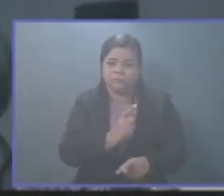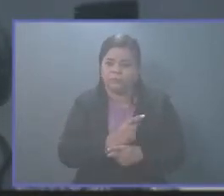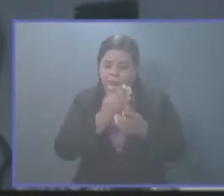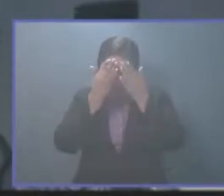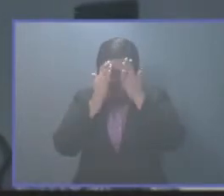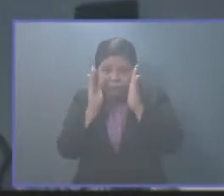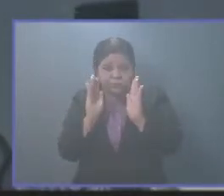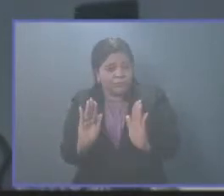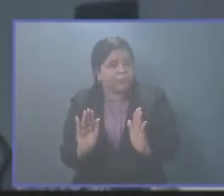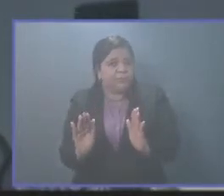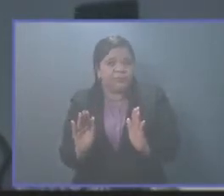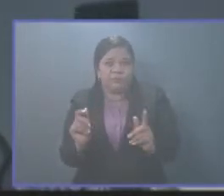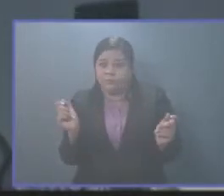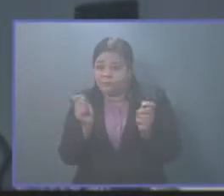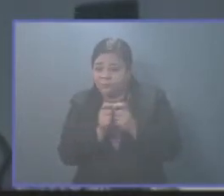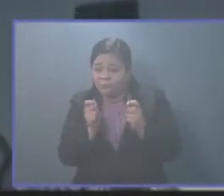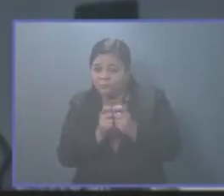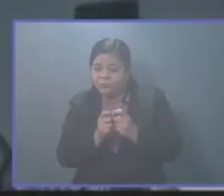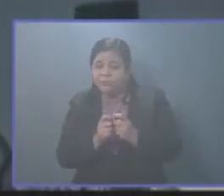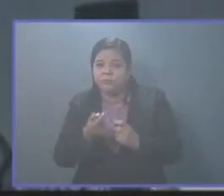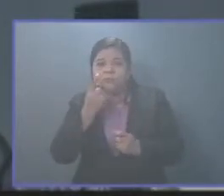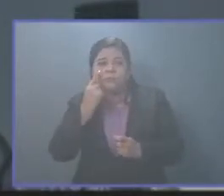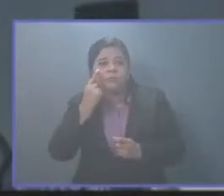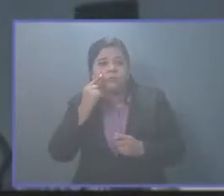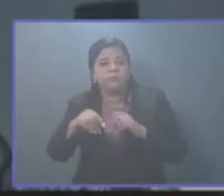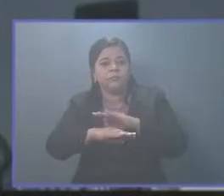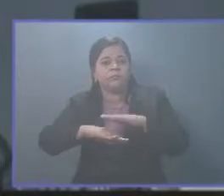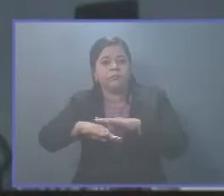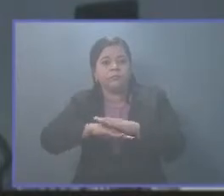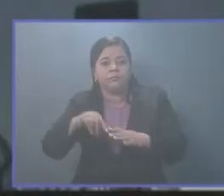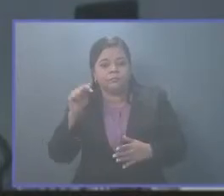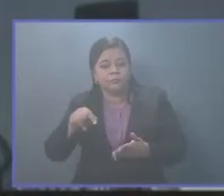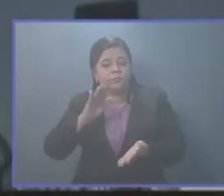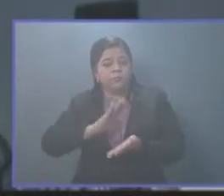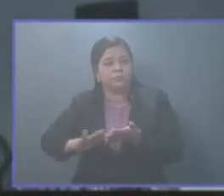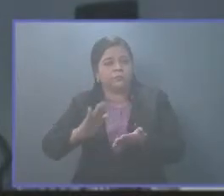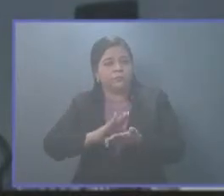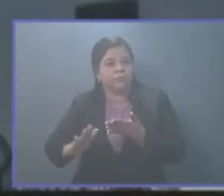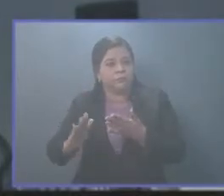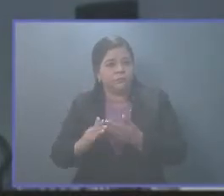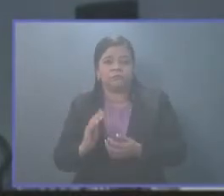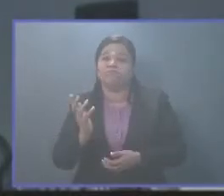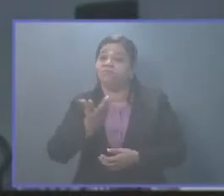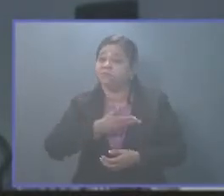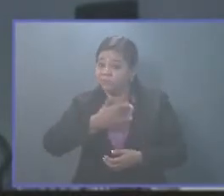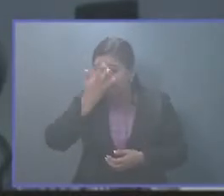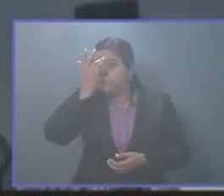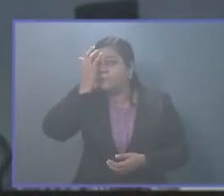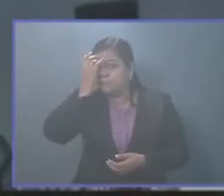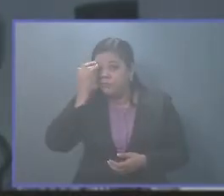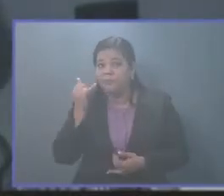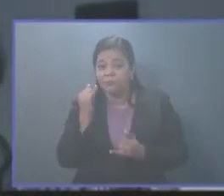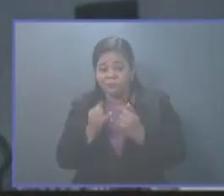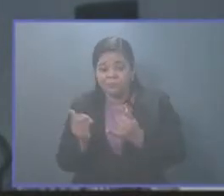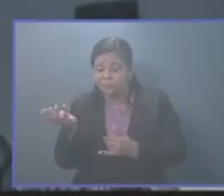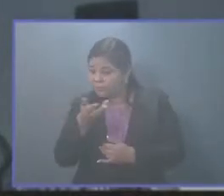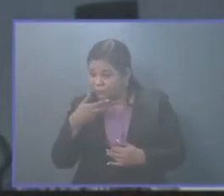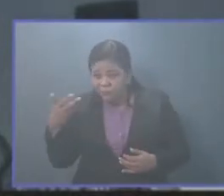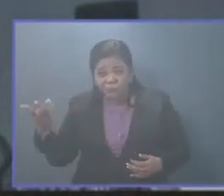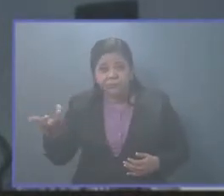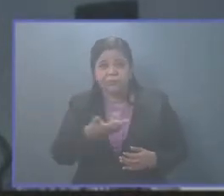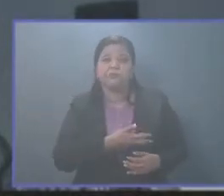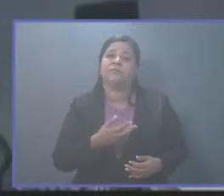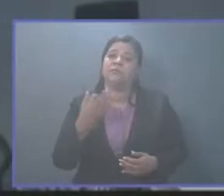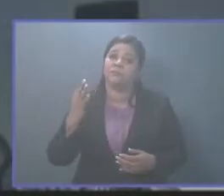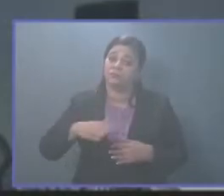sabe técnicamente si existe un respaldo de ese gasto o de esa inversión. Nos preocupa porque al final todos los salvadoreños vamos a